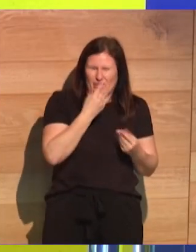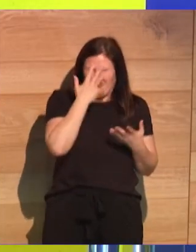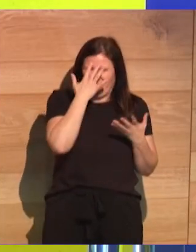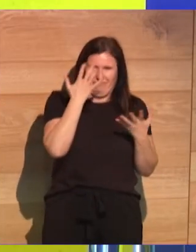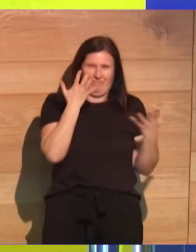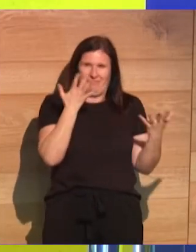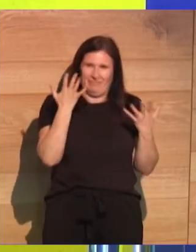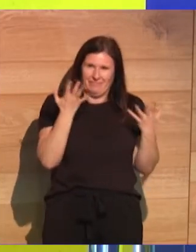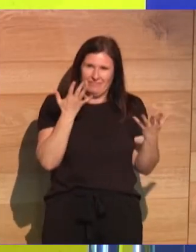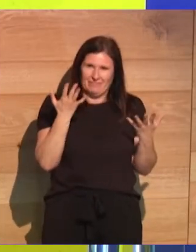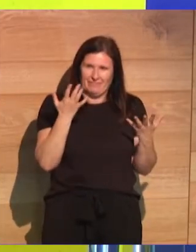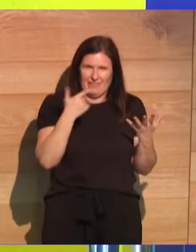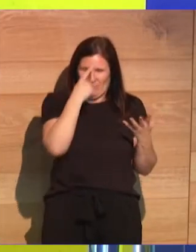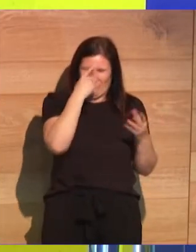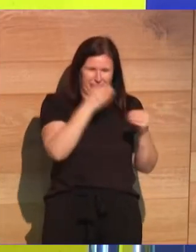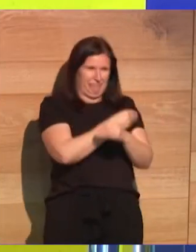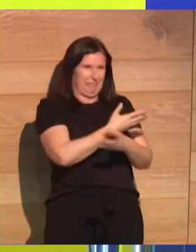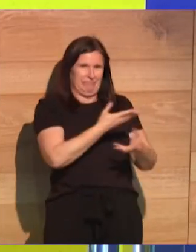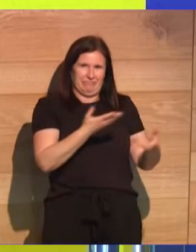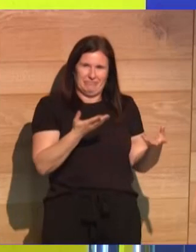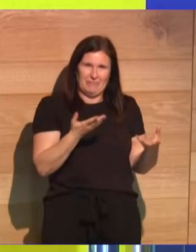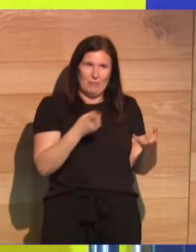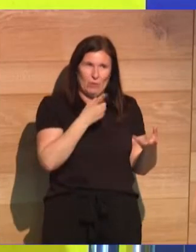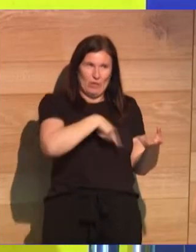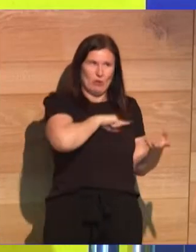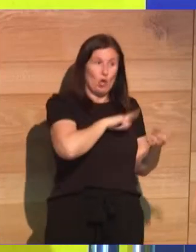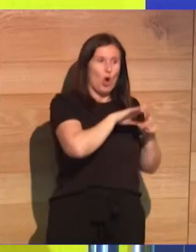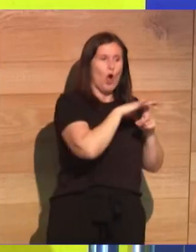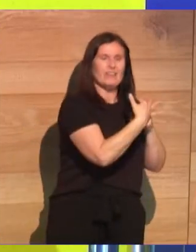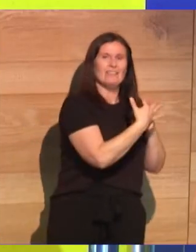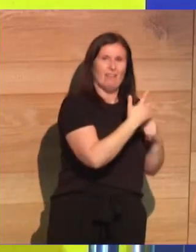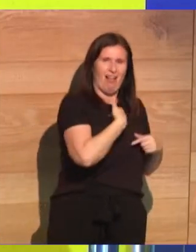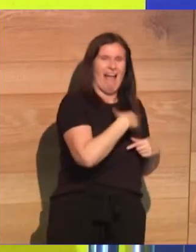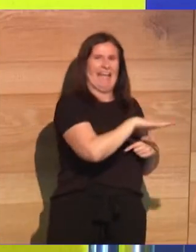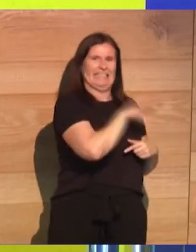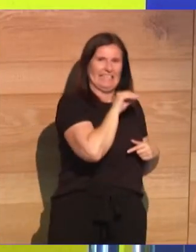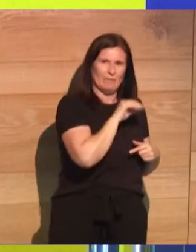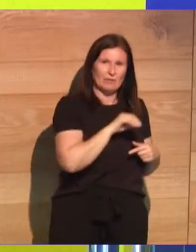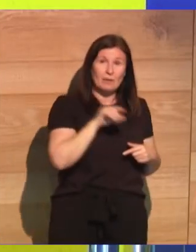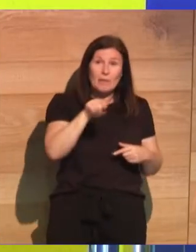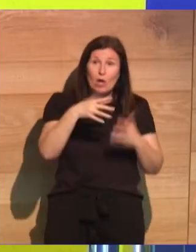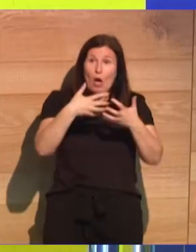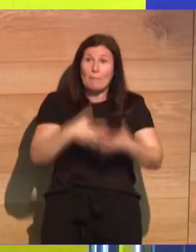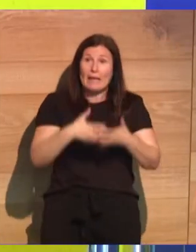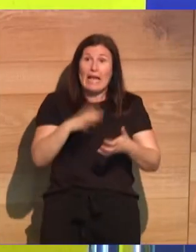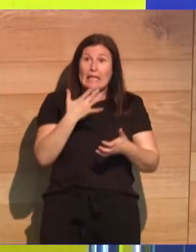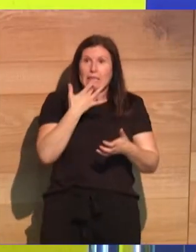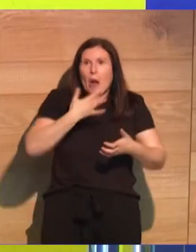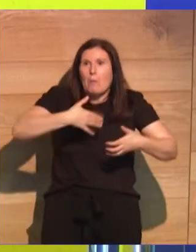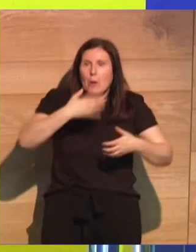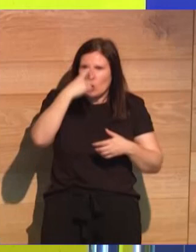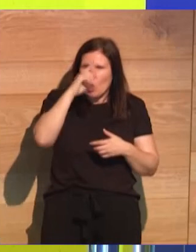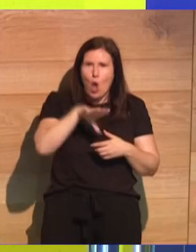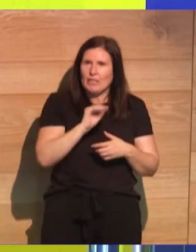a nosotros nos choca, ¿no? Tenemos esa cuestión de contexto. Sin embargo, ChatGPT, si nadie se le ha dicho que no se puede comer cristales, pues él dirá come